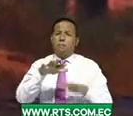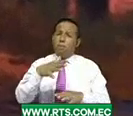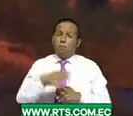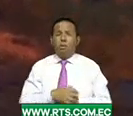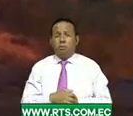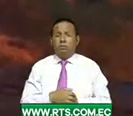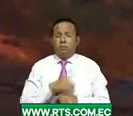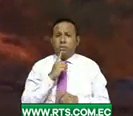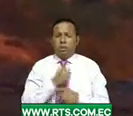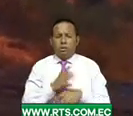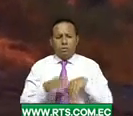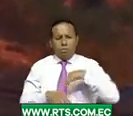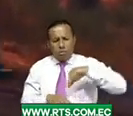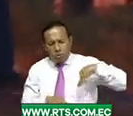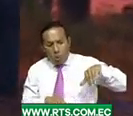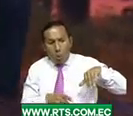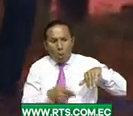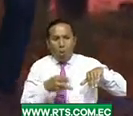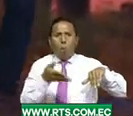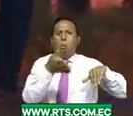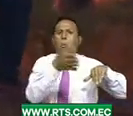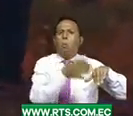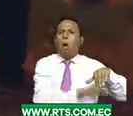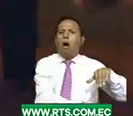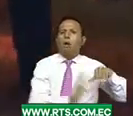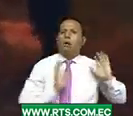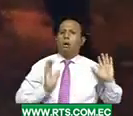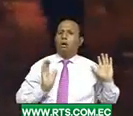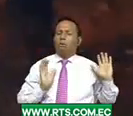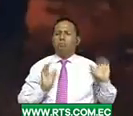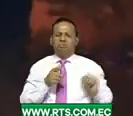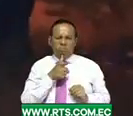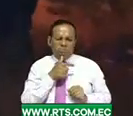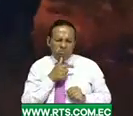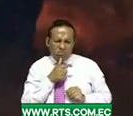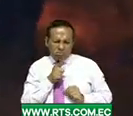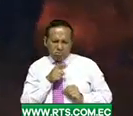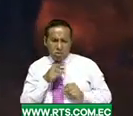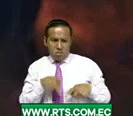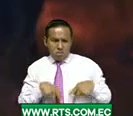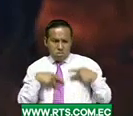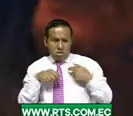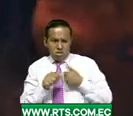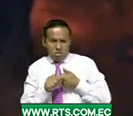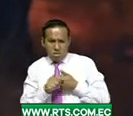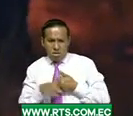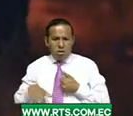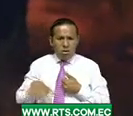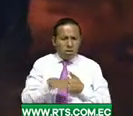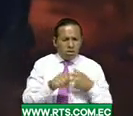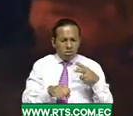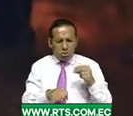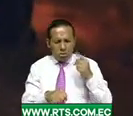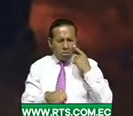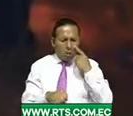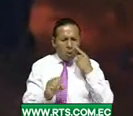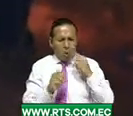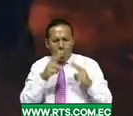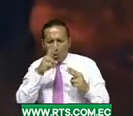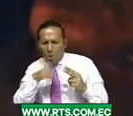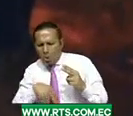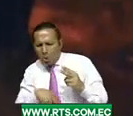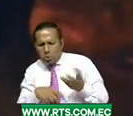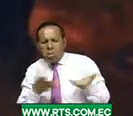de que ya estaba una persona sin vida ahí afuera de la casa de un vecino. Aún desconocen si es un habitante del barrio o si es una persona que caminaba por ese lugar